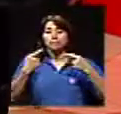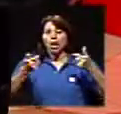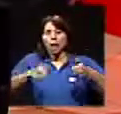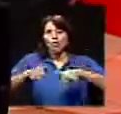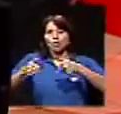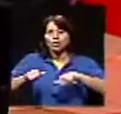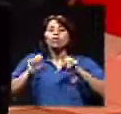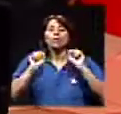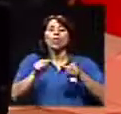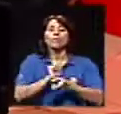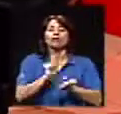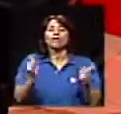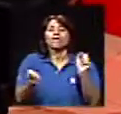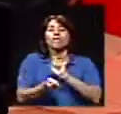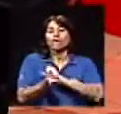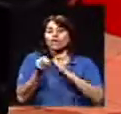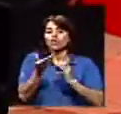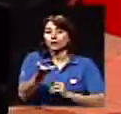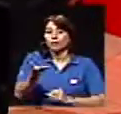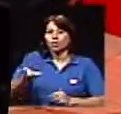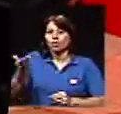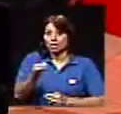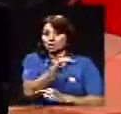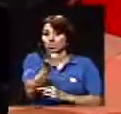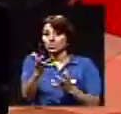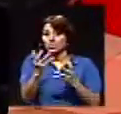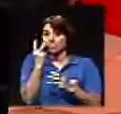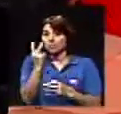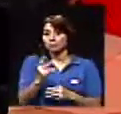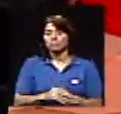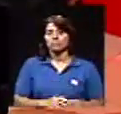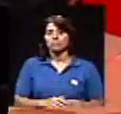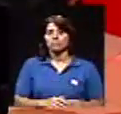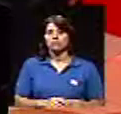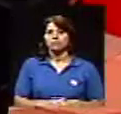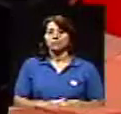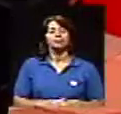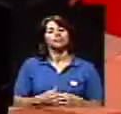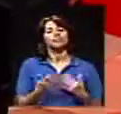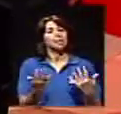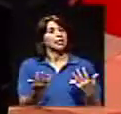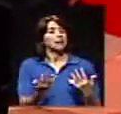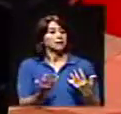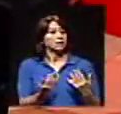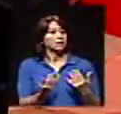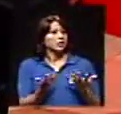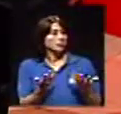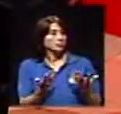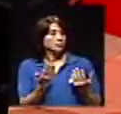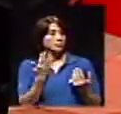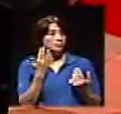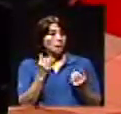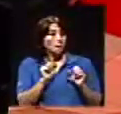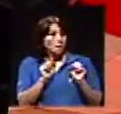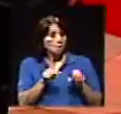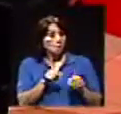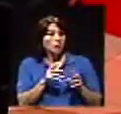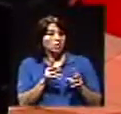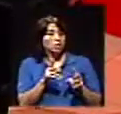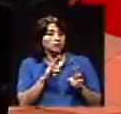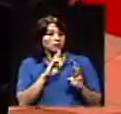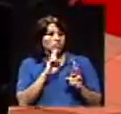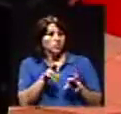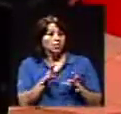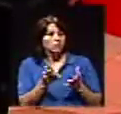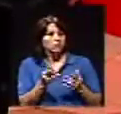ver cambiando a nivel de la Asamblea Legislativa. ¿Habría dentro de eso, o es muy temprano para decirlo,